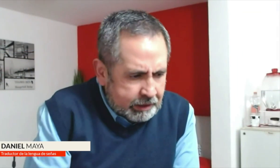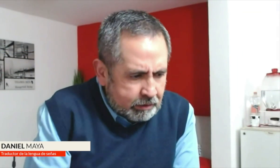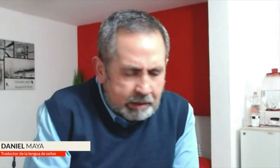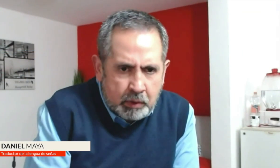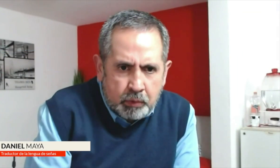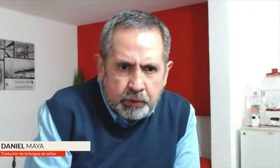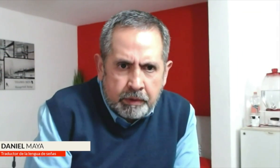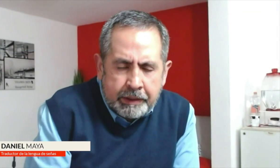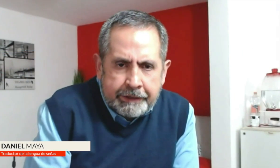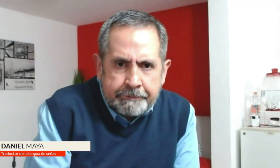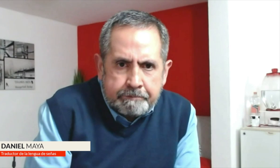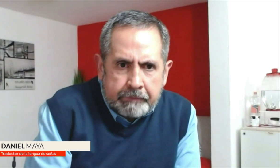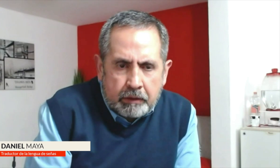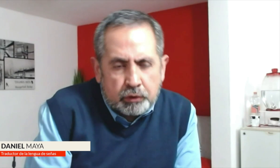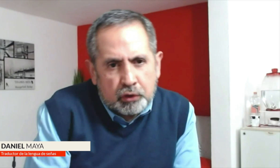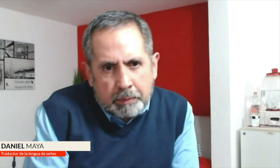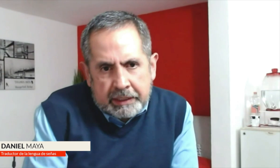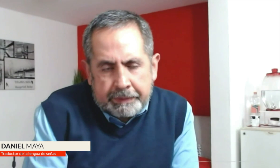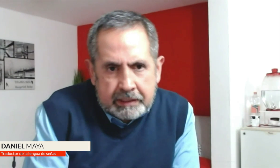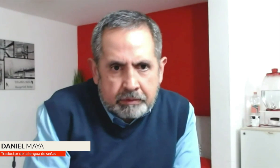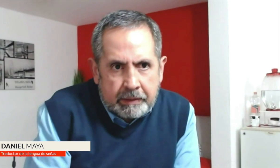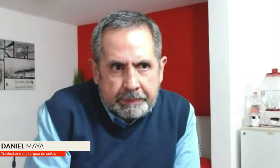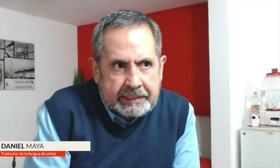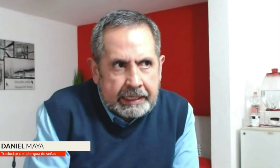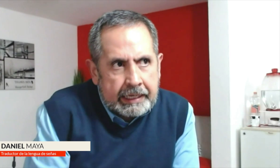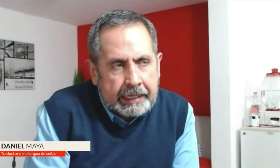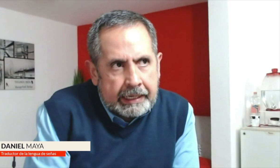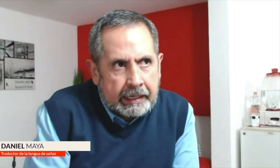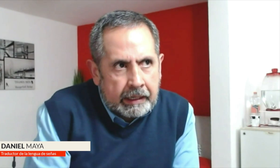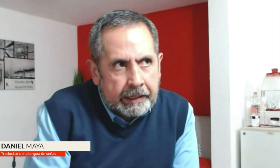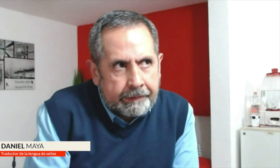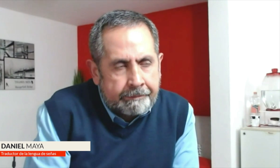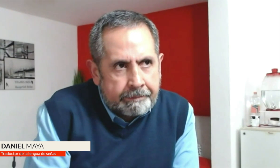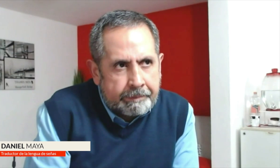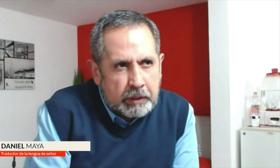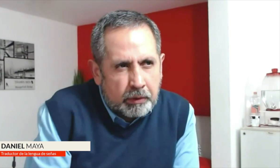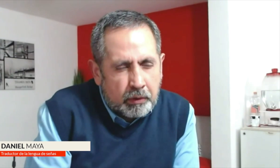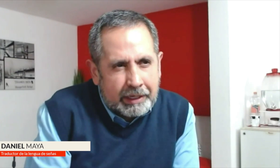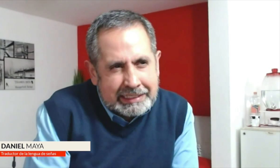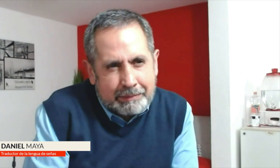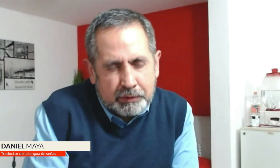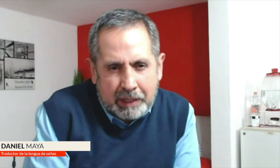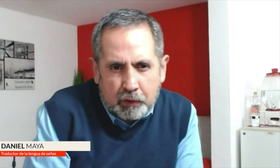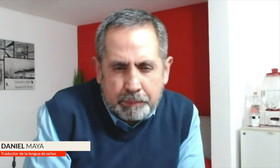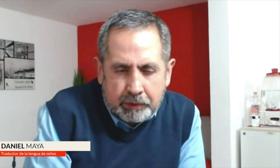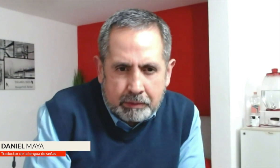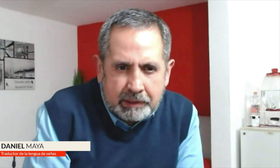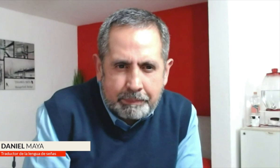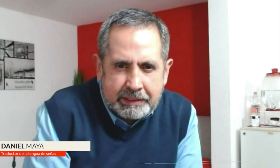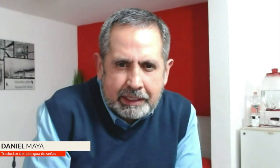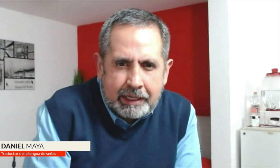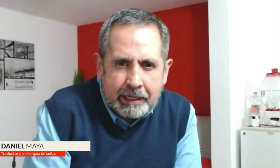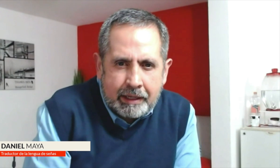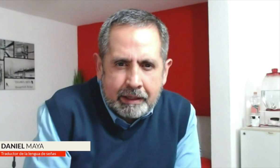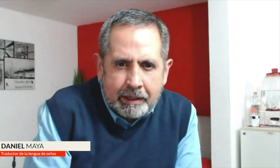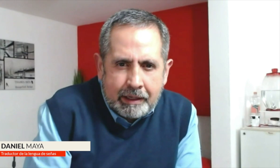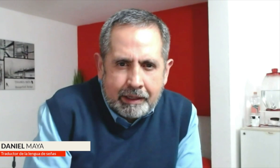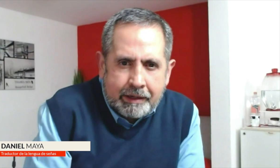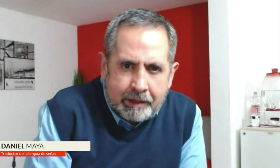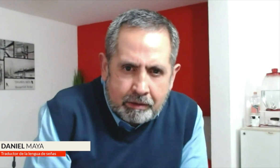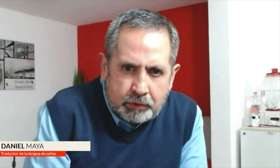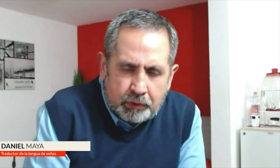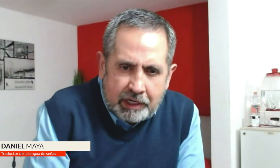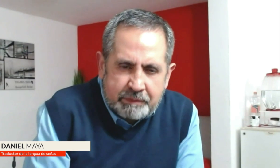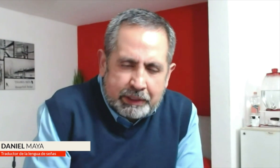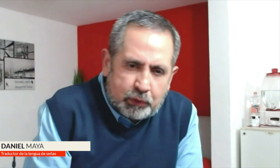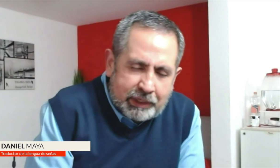Y algo que yo le admiro mucho, nosotros como intérpretes tenemos que empezar no que seamos magos, pero tenemos que empezar a